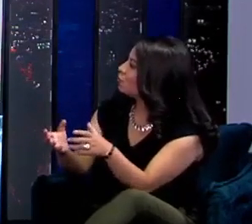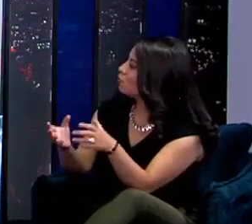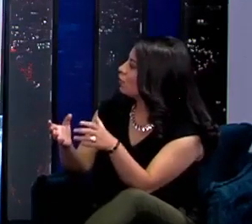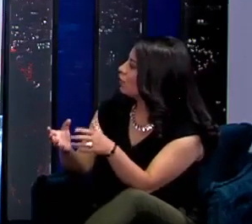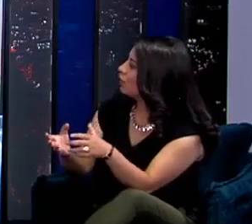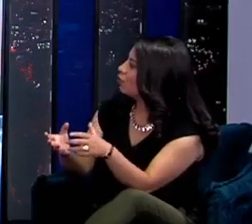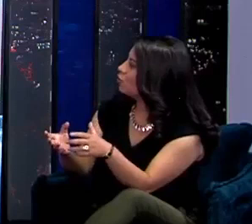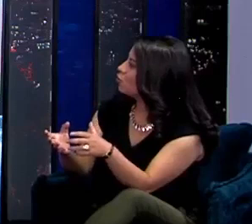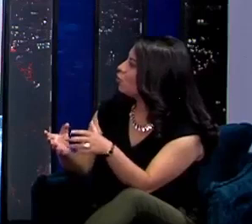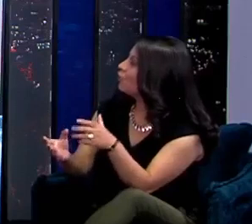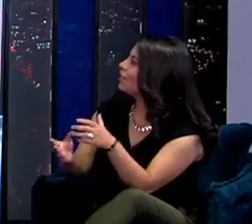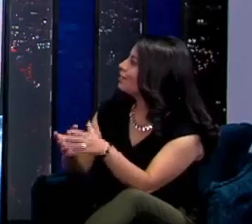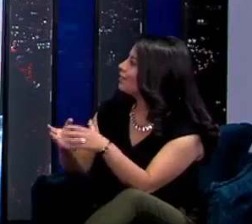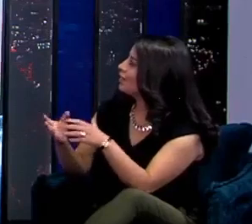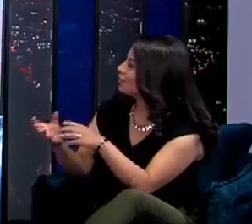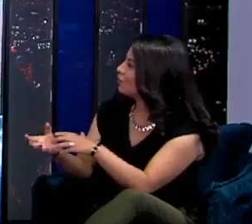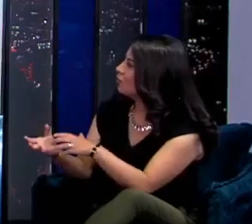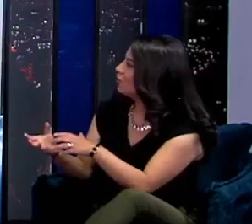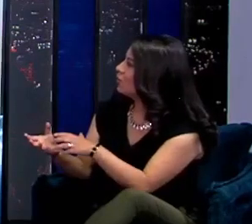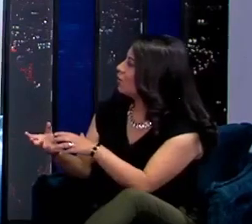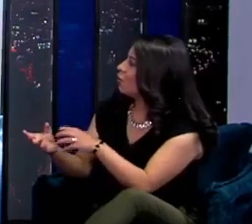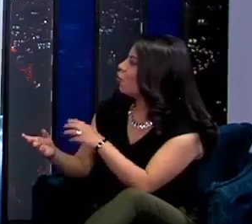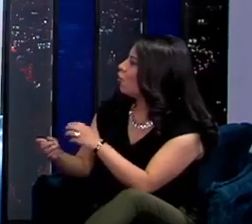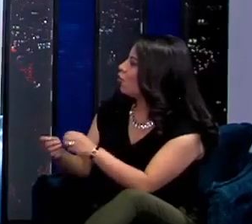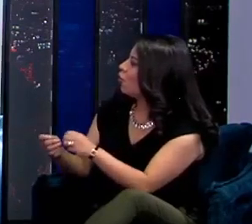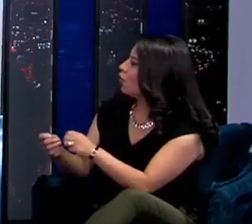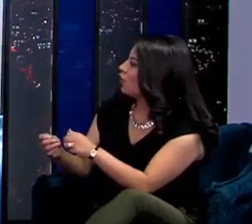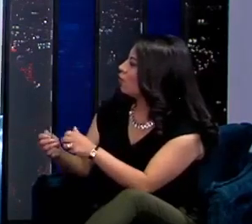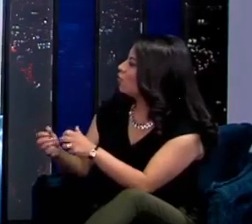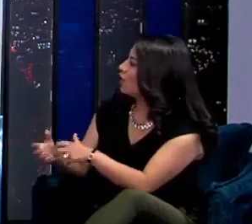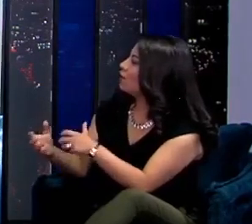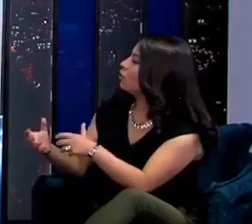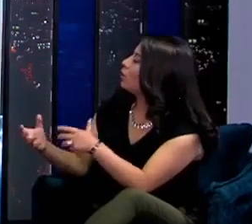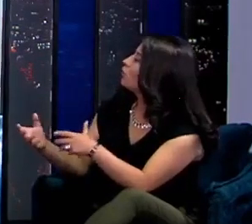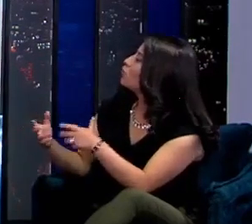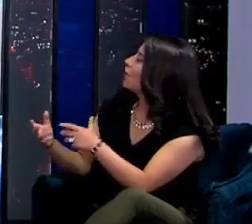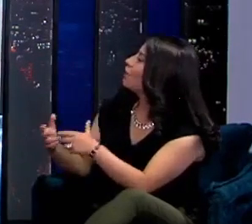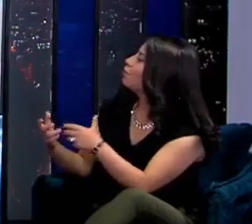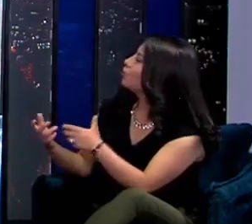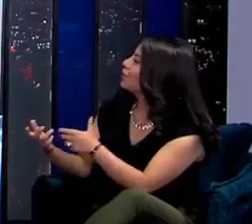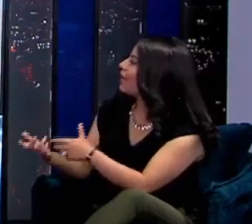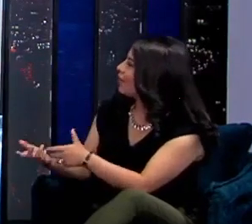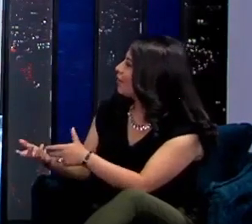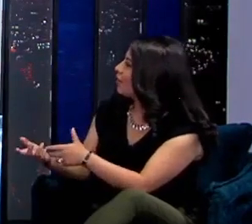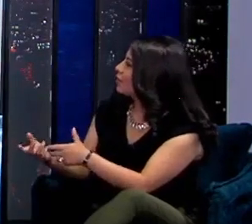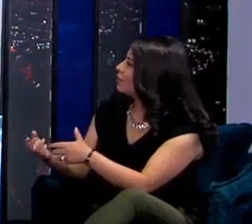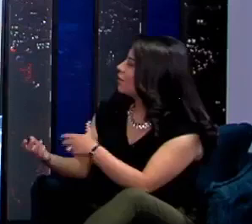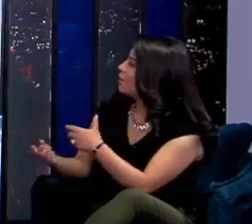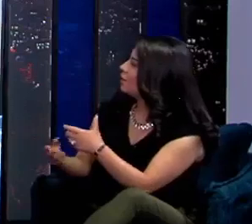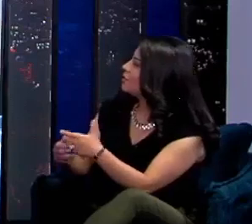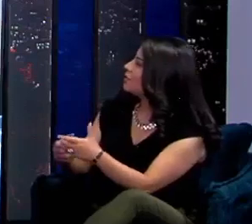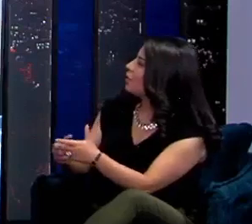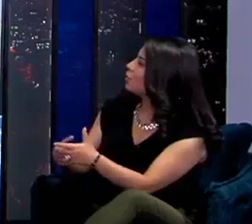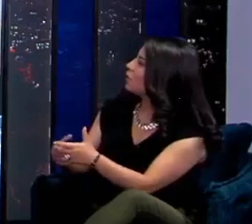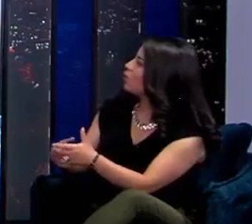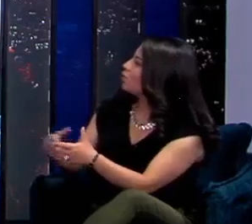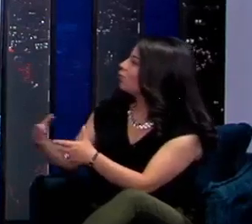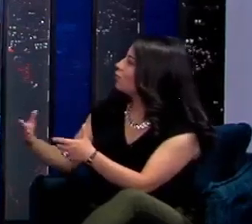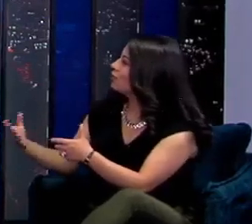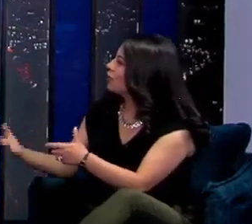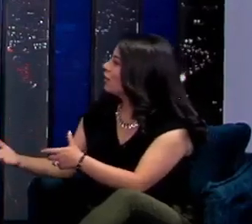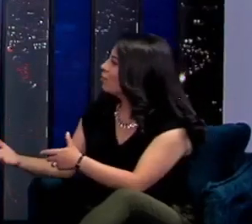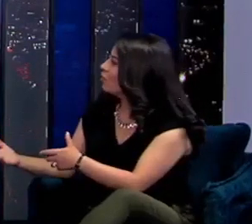ciertos grupos políticos utilicen esto como un elemento para buscar impunidad? ¿Realmente se está